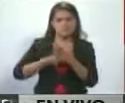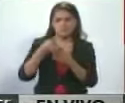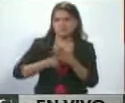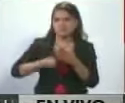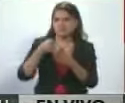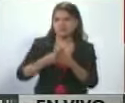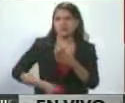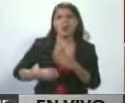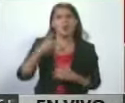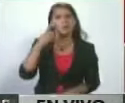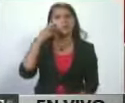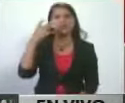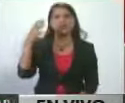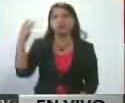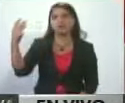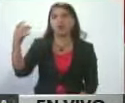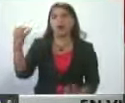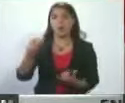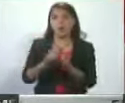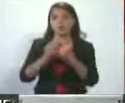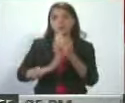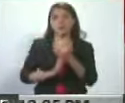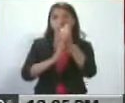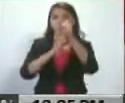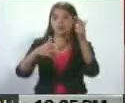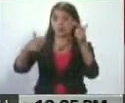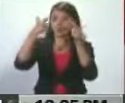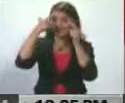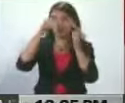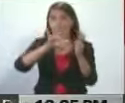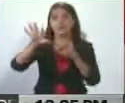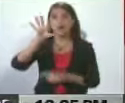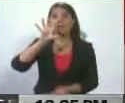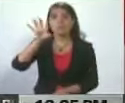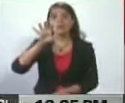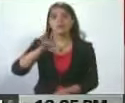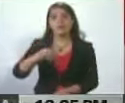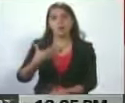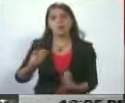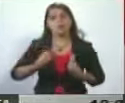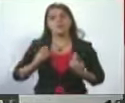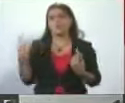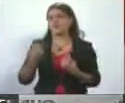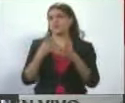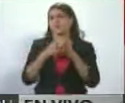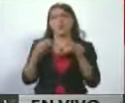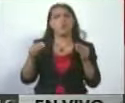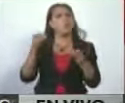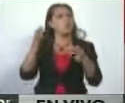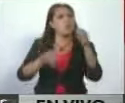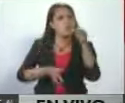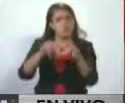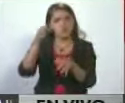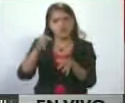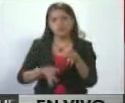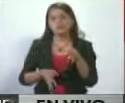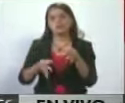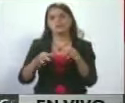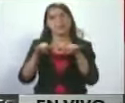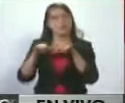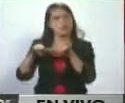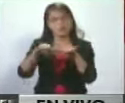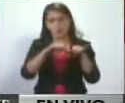hemos soñado, bajo el liderazgo de Hugo Chávez, una patria donde podamos vivir todo con justicia, con dignidad y con